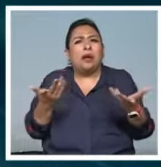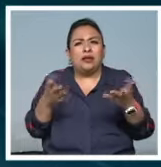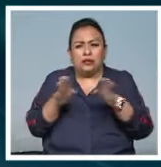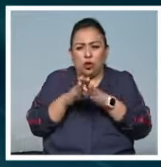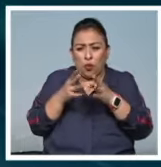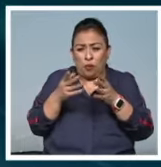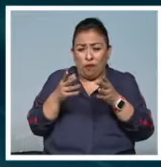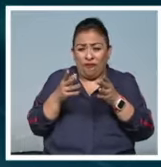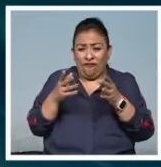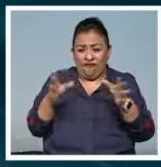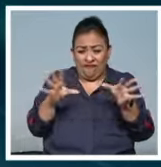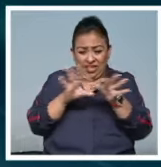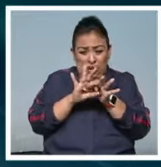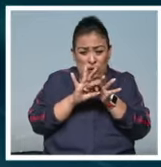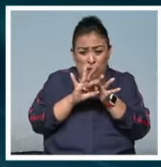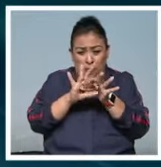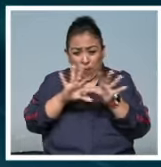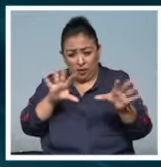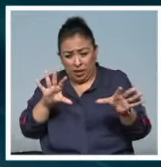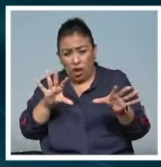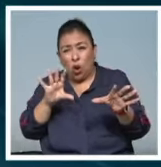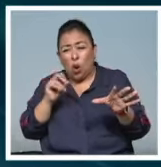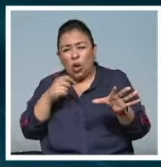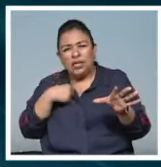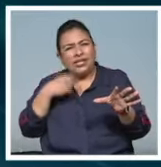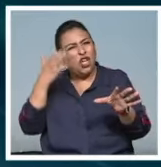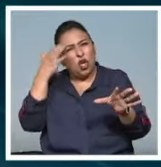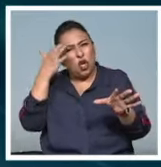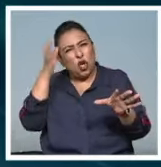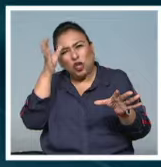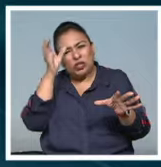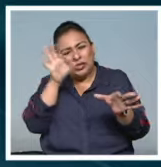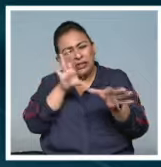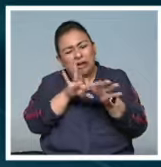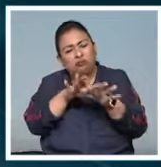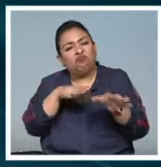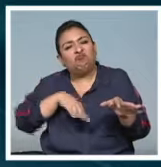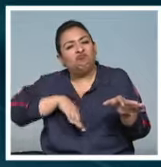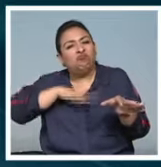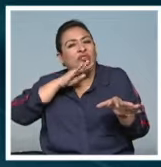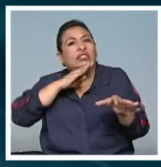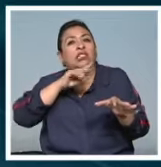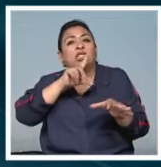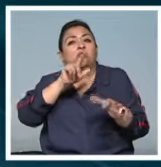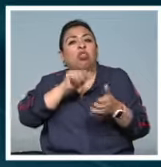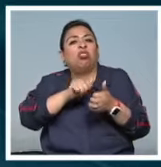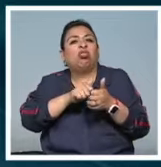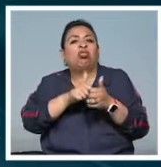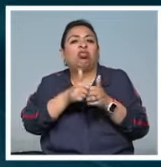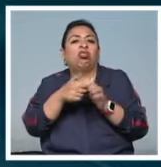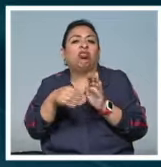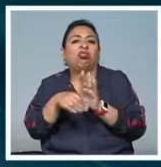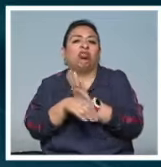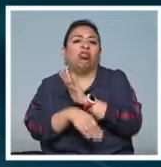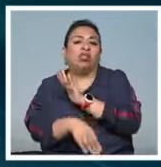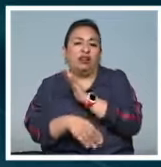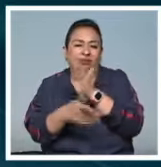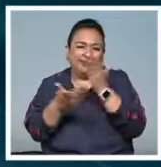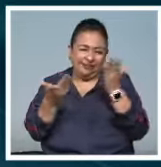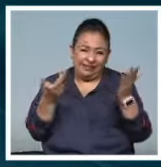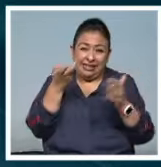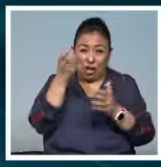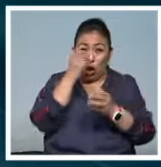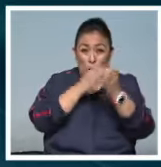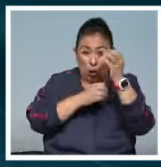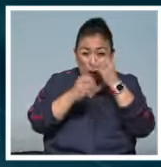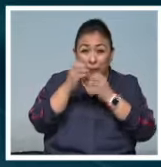pérdida de ese vínculo o la poca conciencia de ese vínculo, pues genera deterioros a todos niveles. Entonces, esta